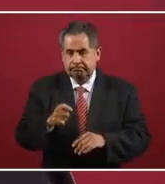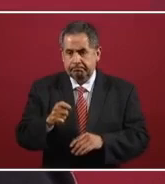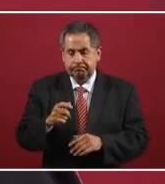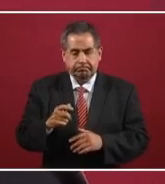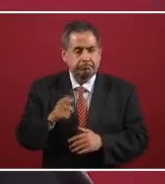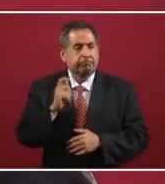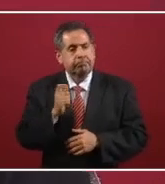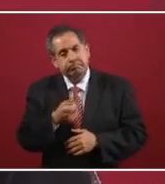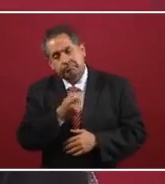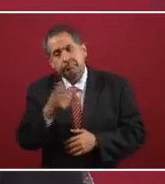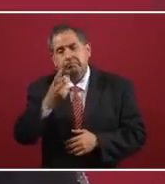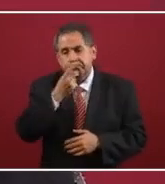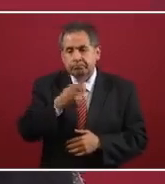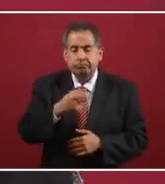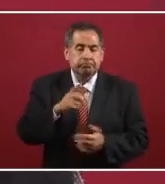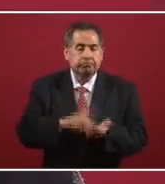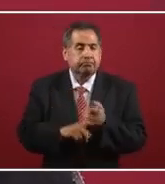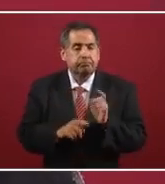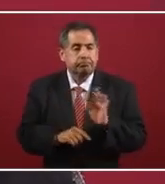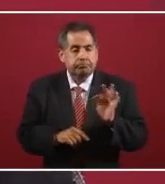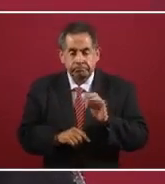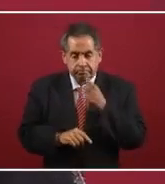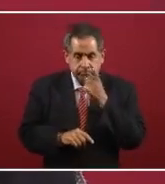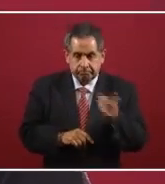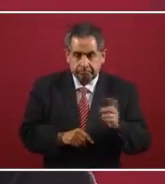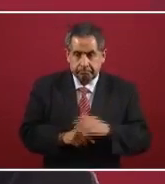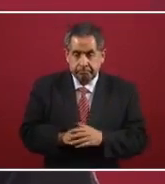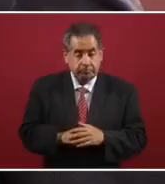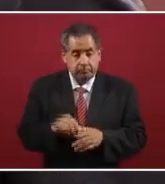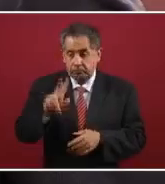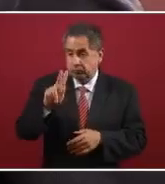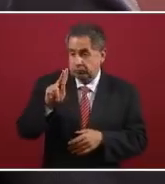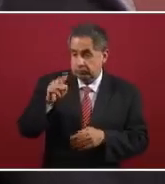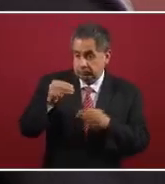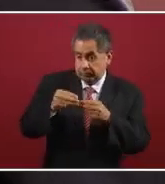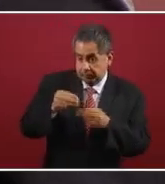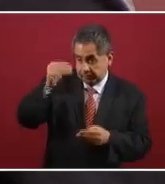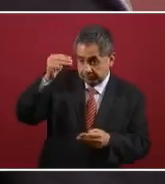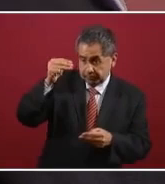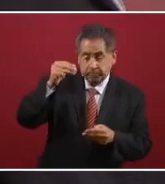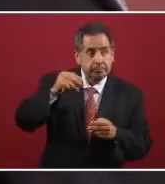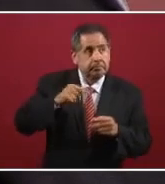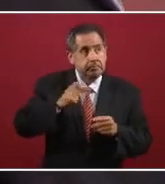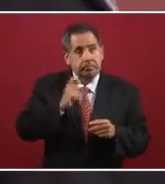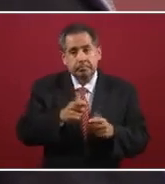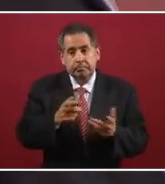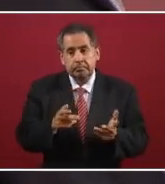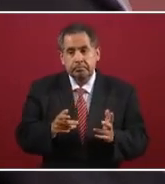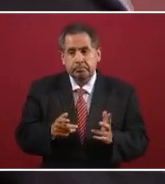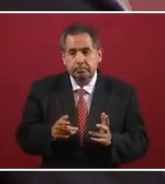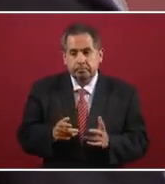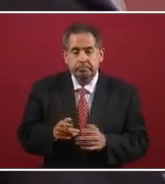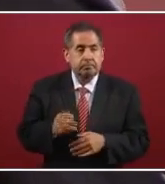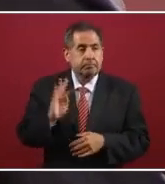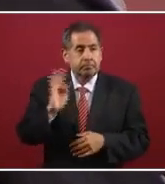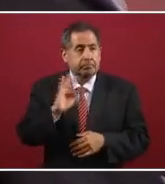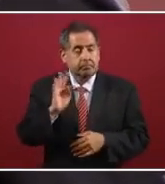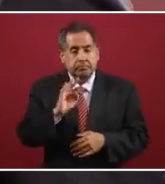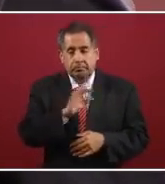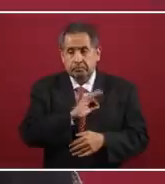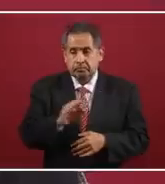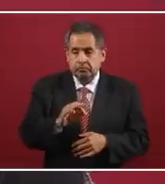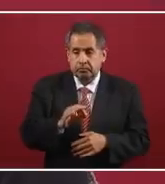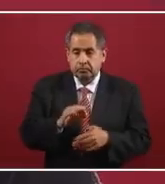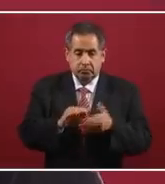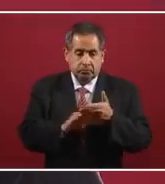Hay quienes sostienen que si es a 80 metros, bueno, podrían